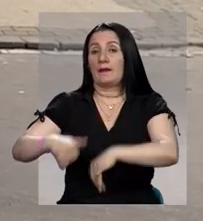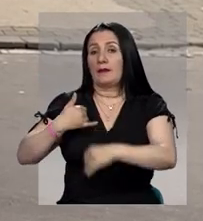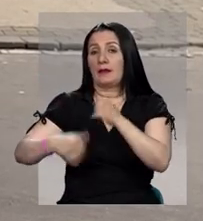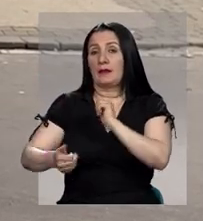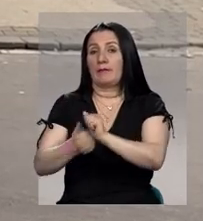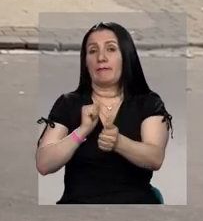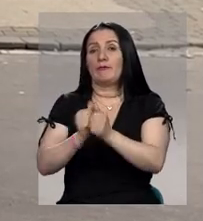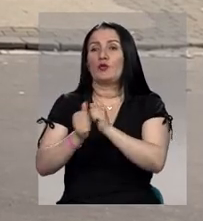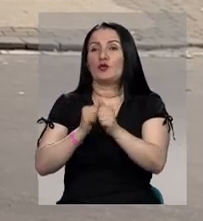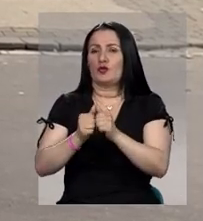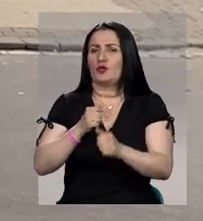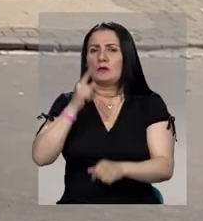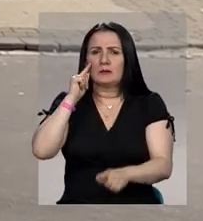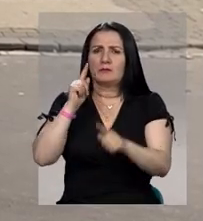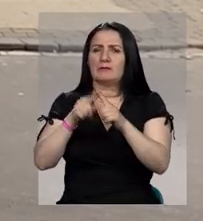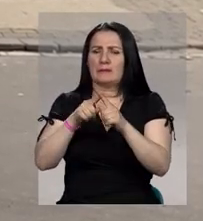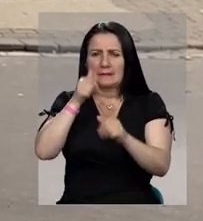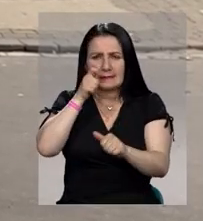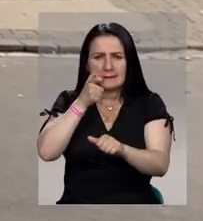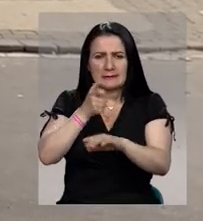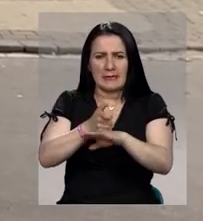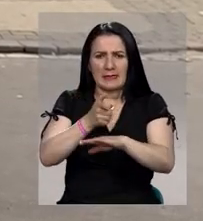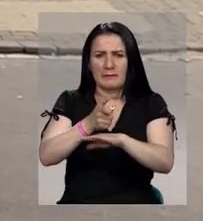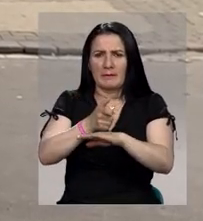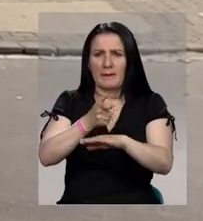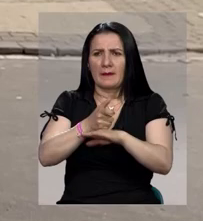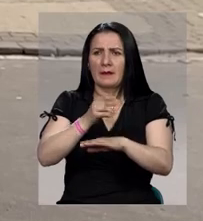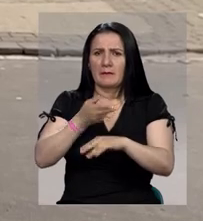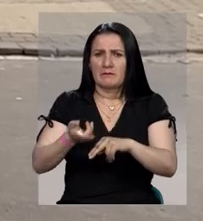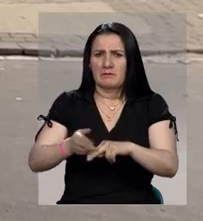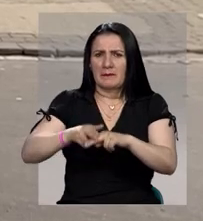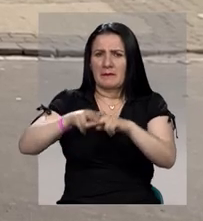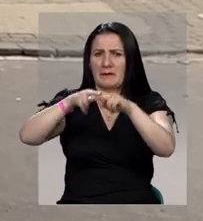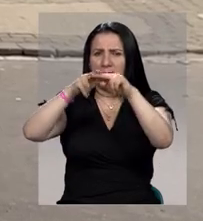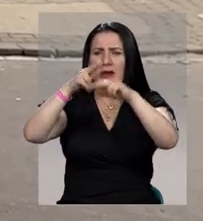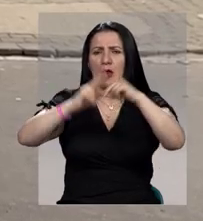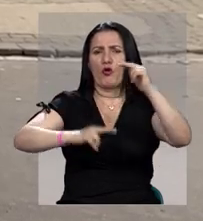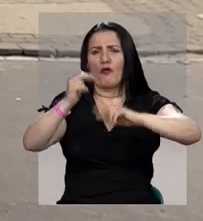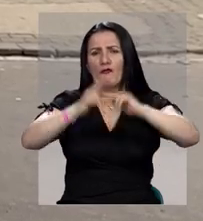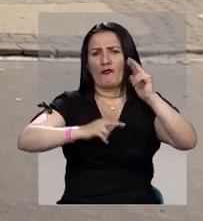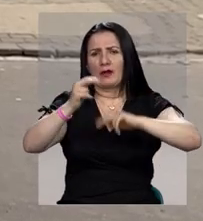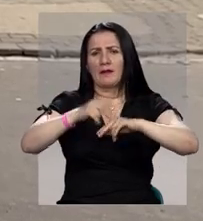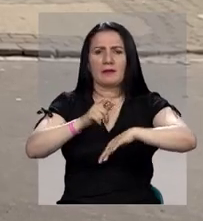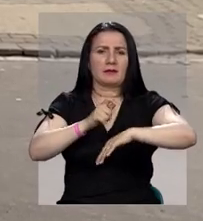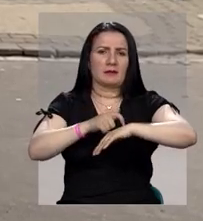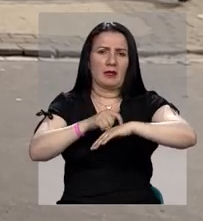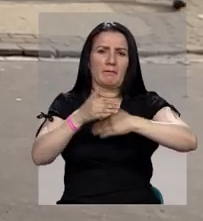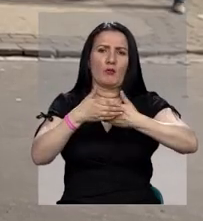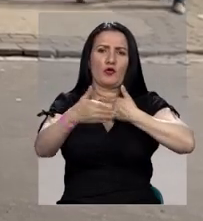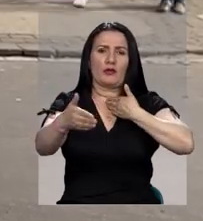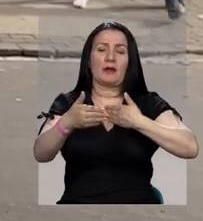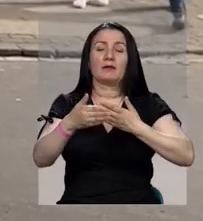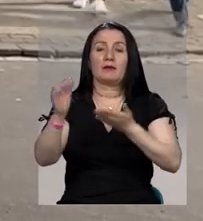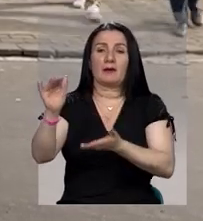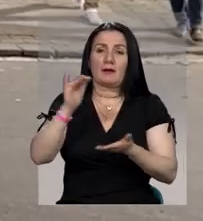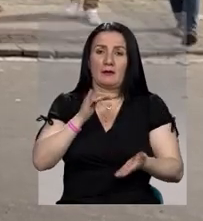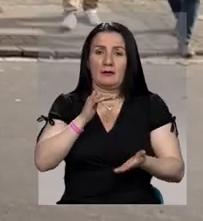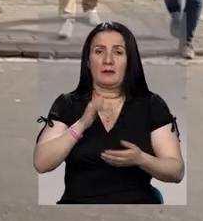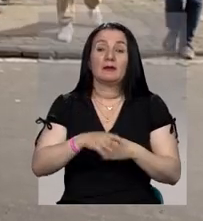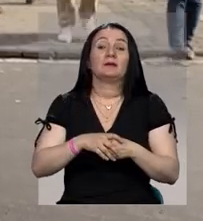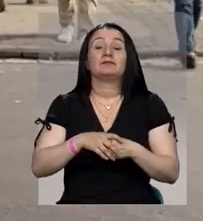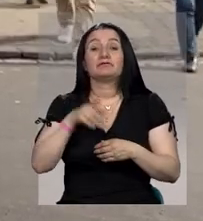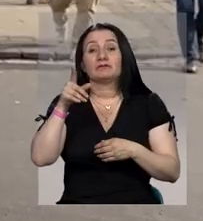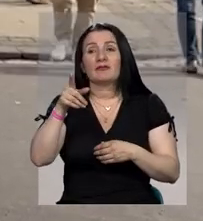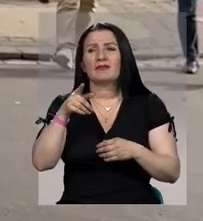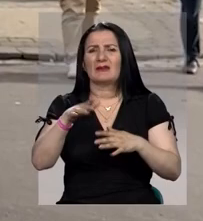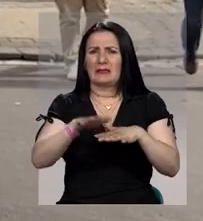Deporte, estamos haciéndole seguimiento a los incrementos en el valor de la obra y el tiempo de entrega, teniendo en cuenta que se